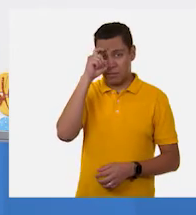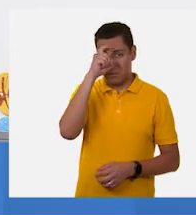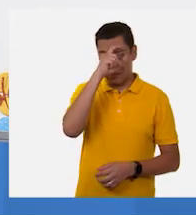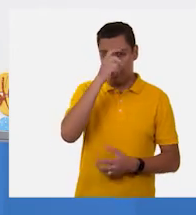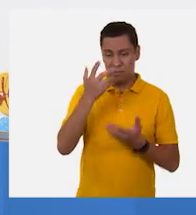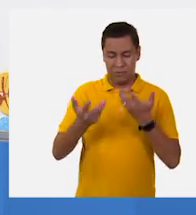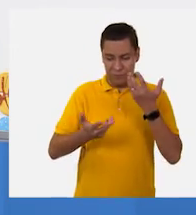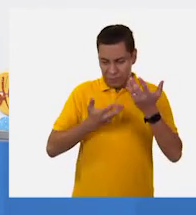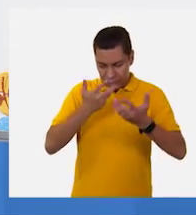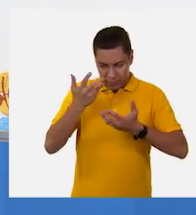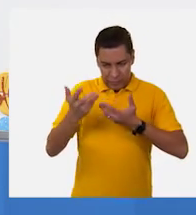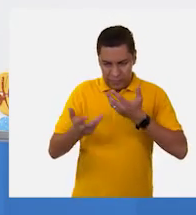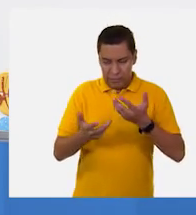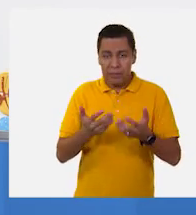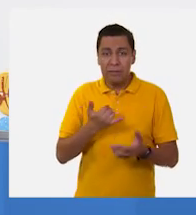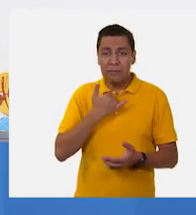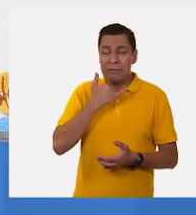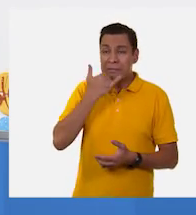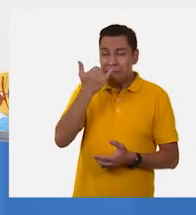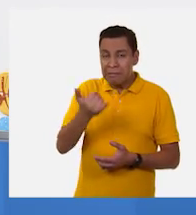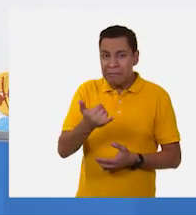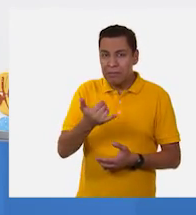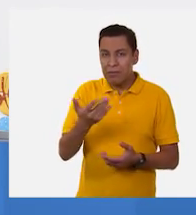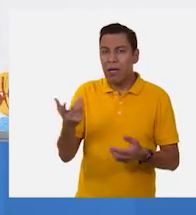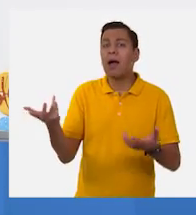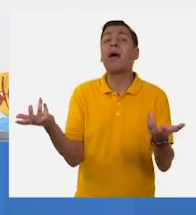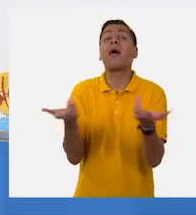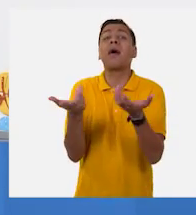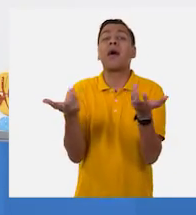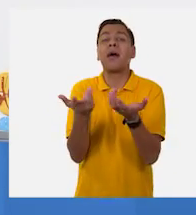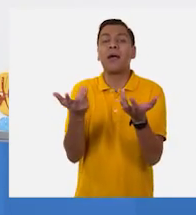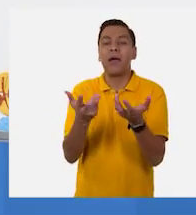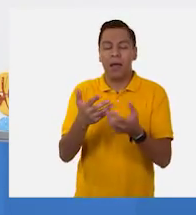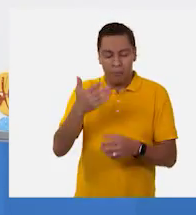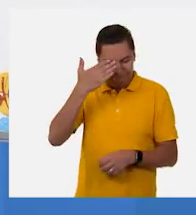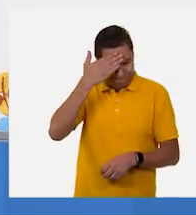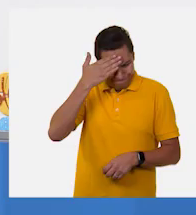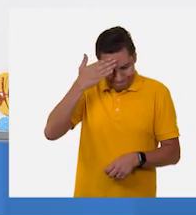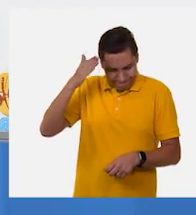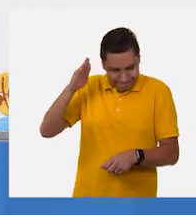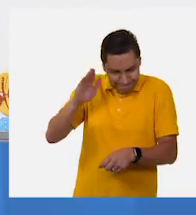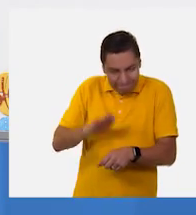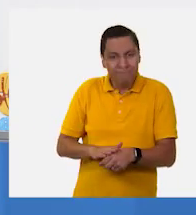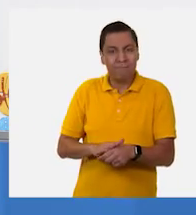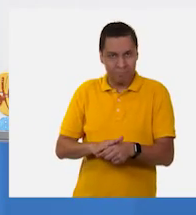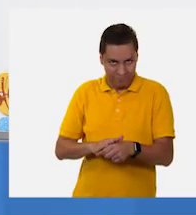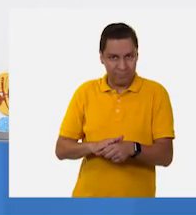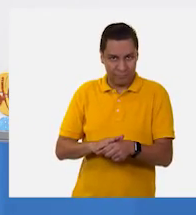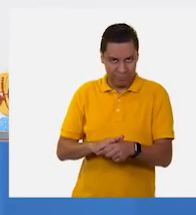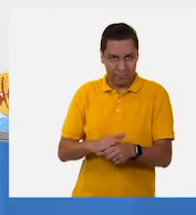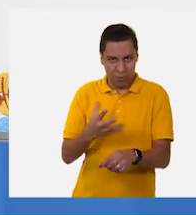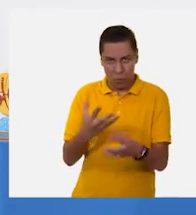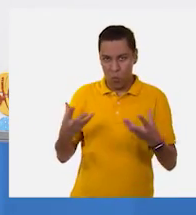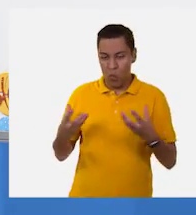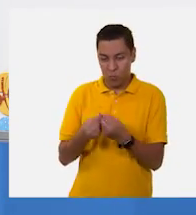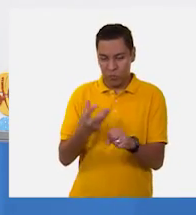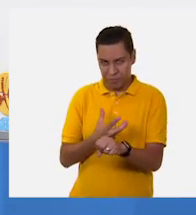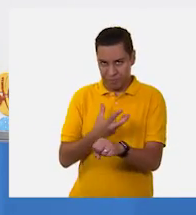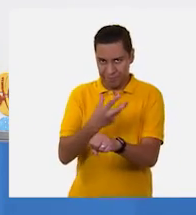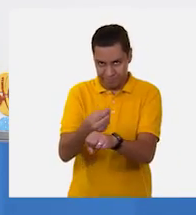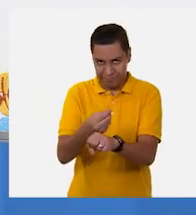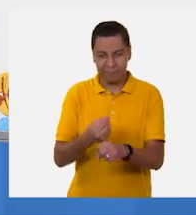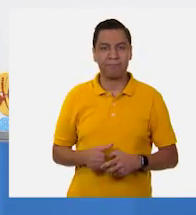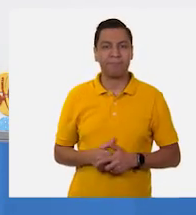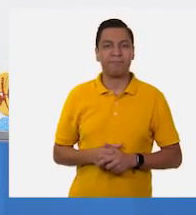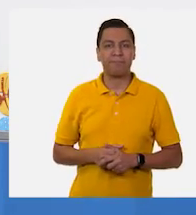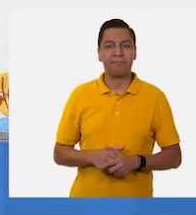cuando incluso hay un error en el conocimiento, se afianzan aún más si nos reforzamos y lo resolvemos. Pero bueno, ¿qué